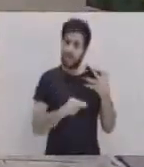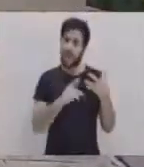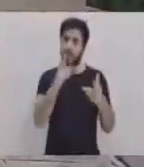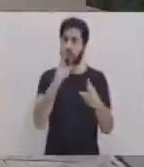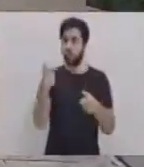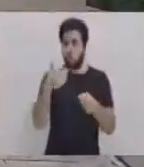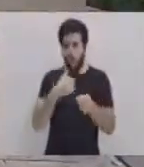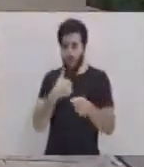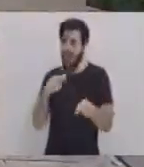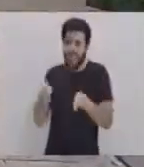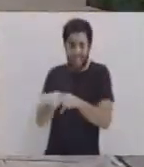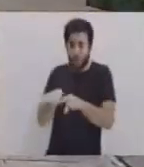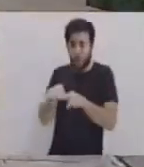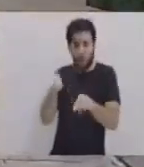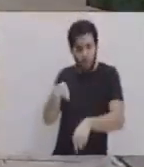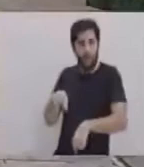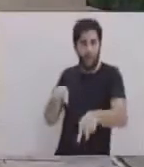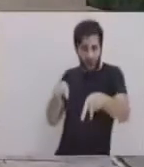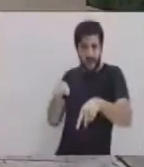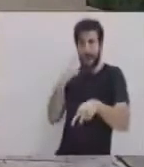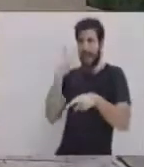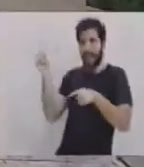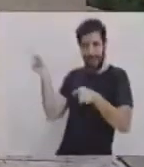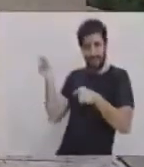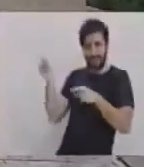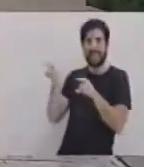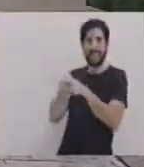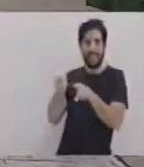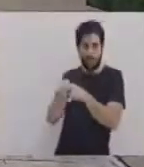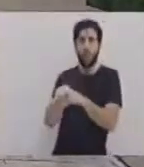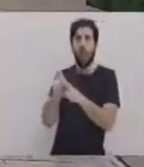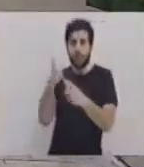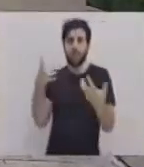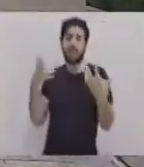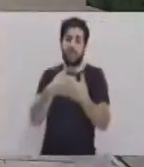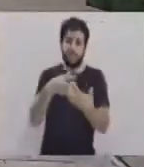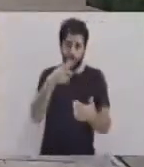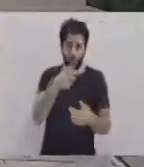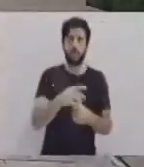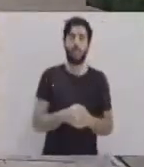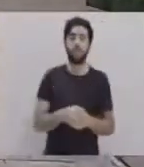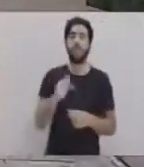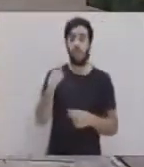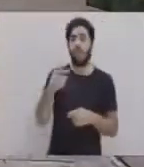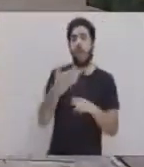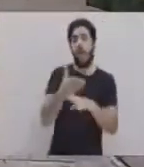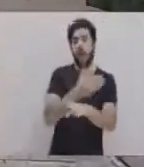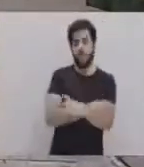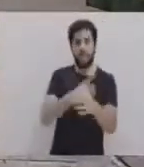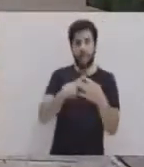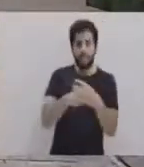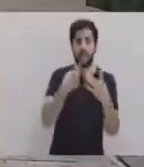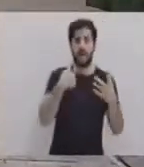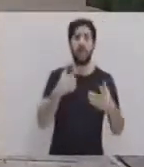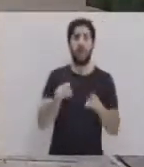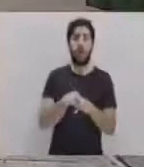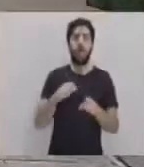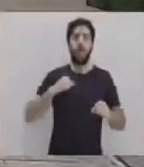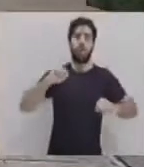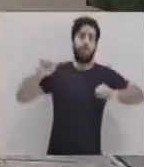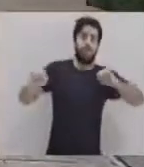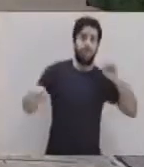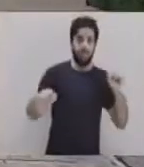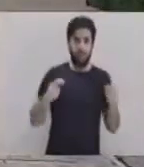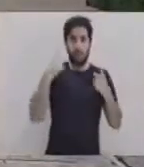lo más necesario a lo que tengo acá para poder realizar cada una de las actividades. Vamos a iniciar con un buen calentamiento y para ello vamos a hacerlo de